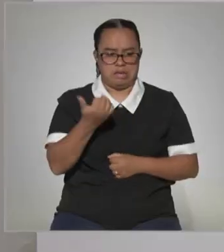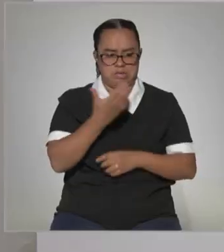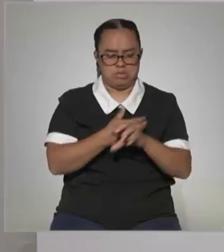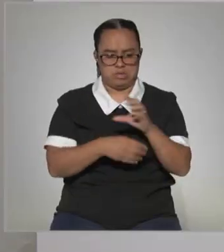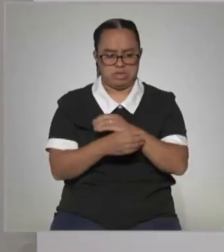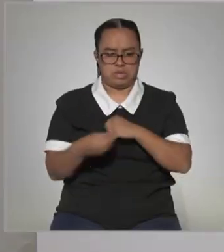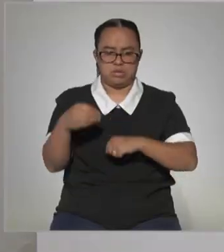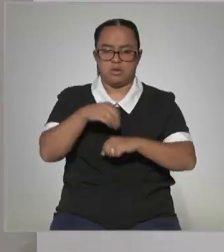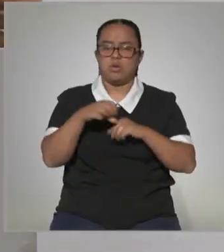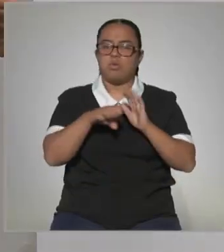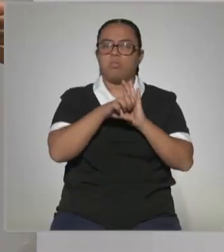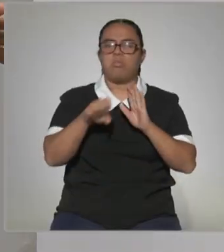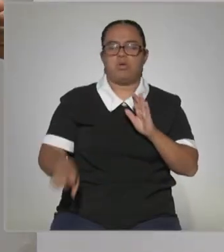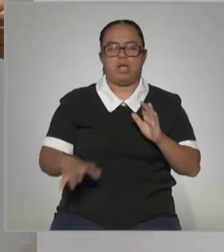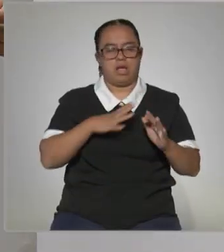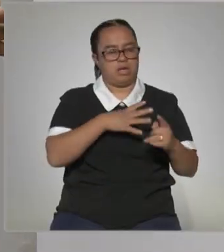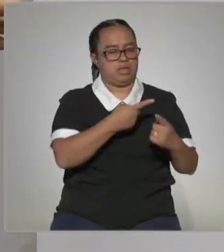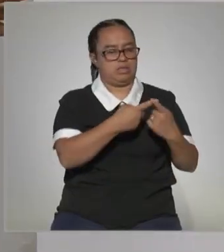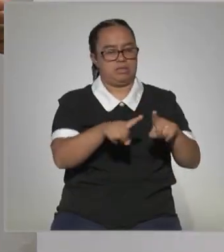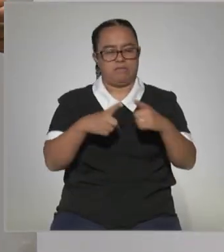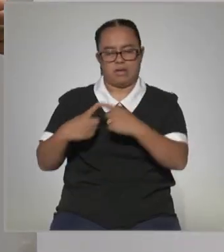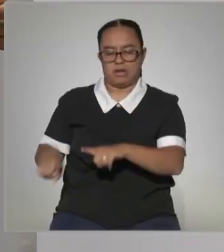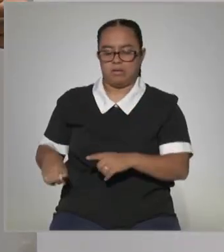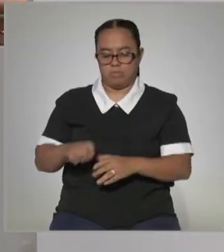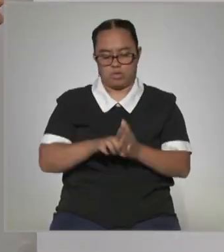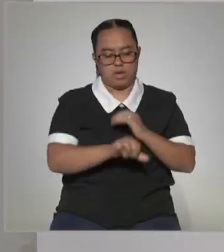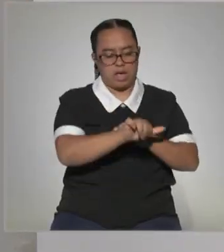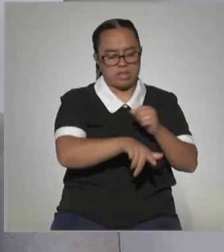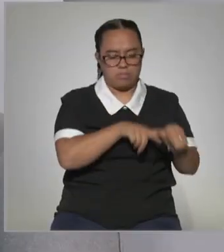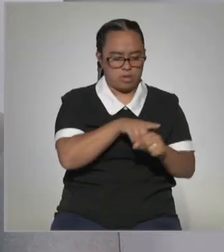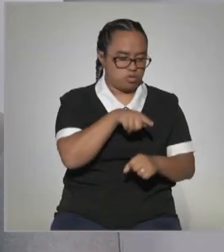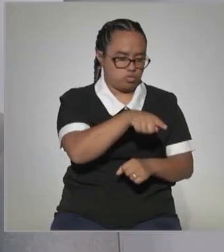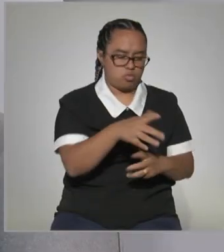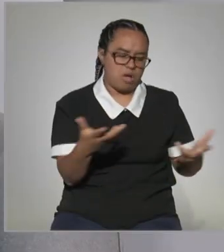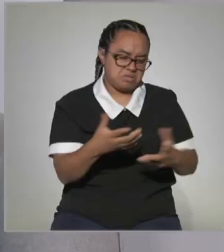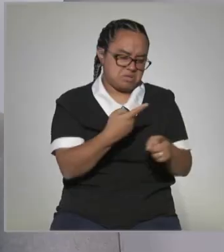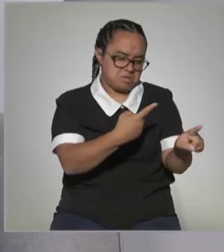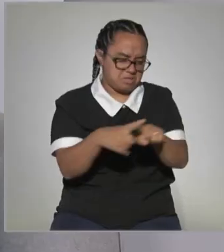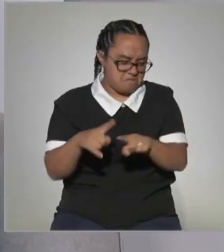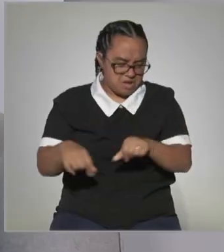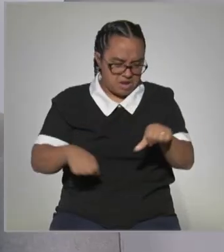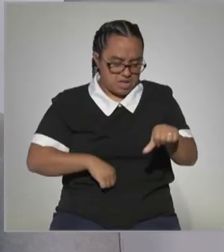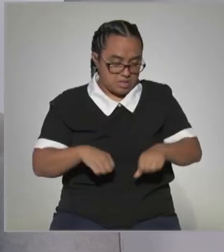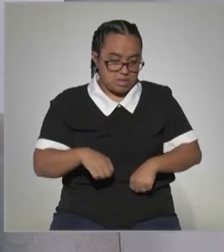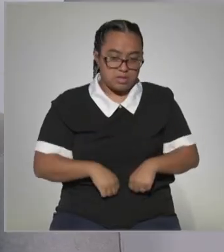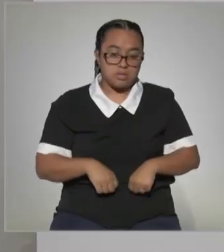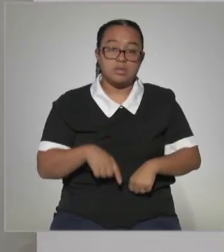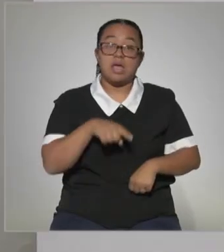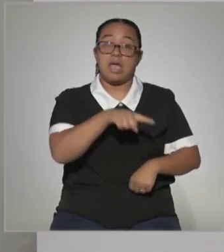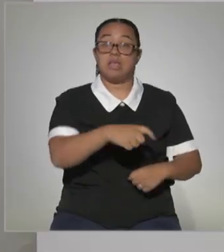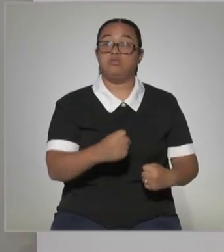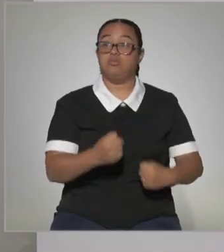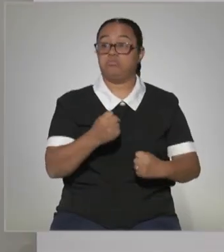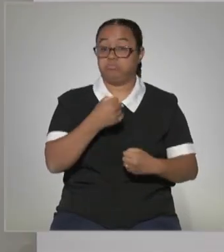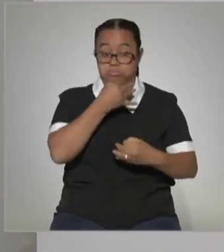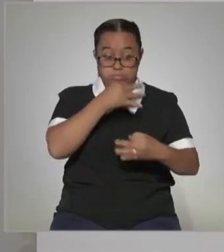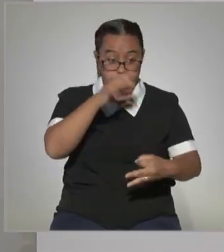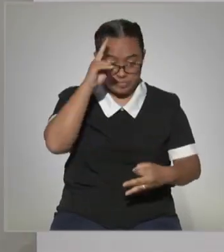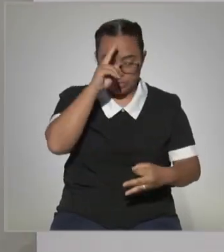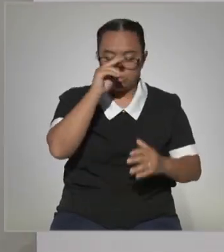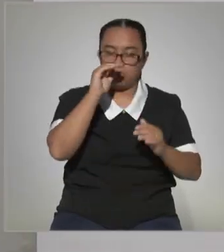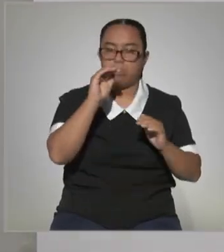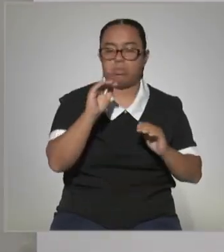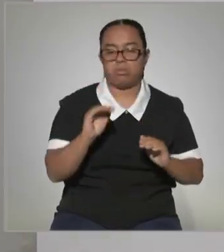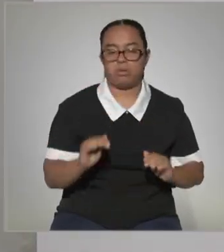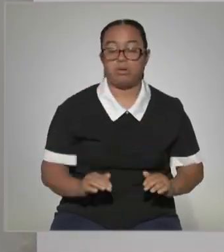es decir, que le damos como diversidad al animal de que haga diferentes actividades, entonces bajamos el potencial de adicción.